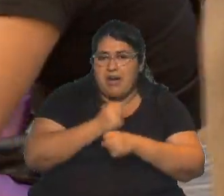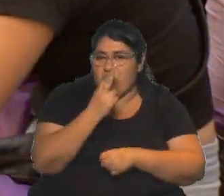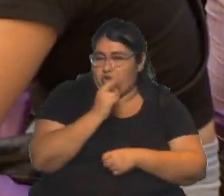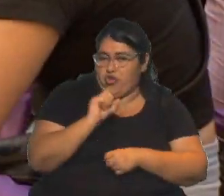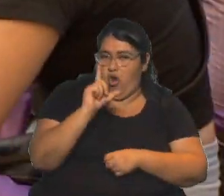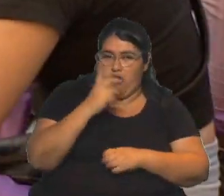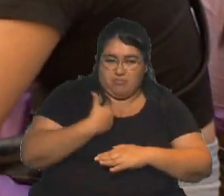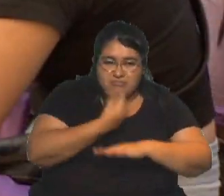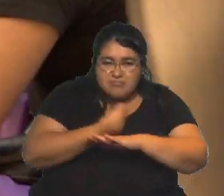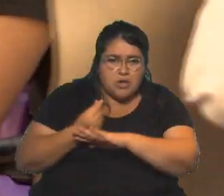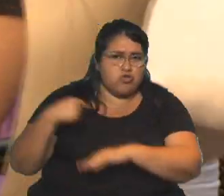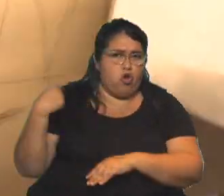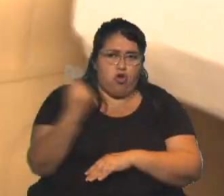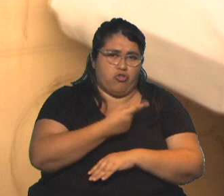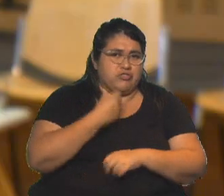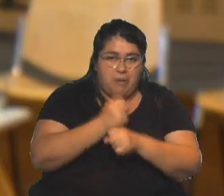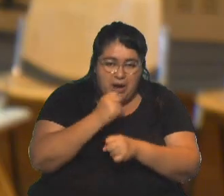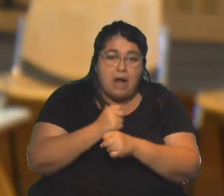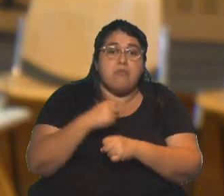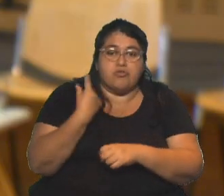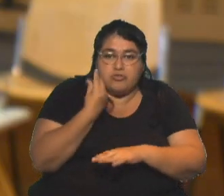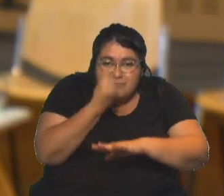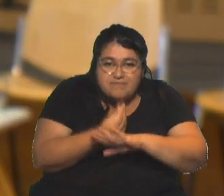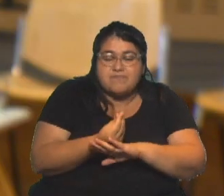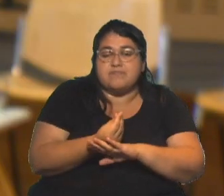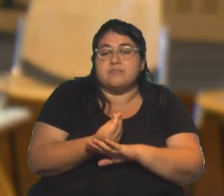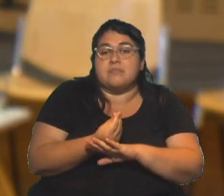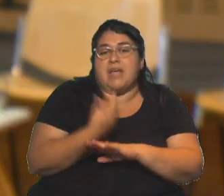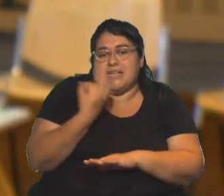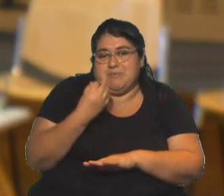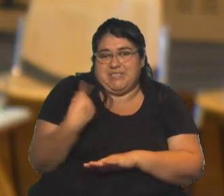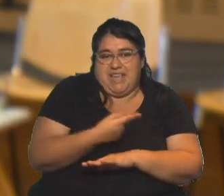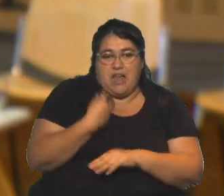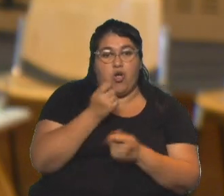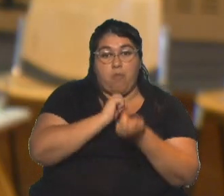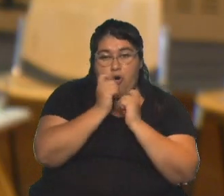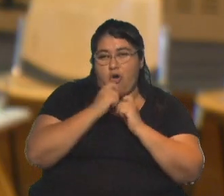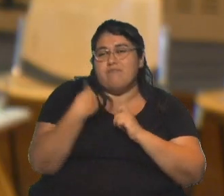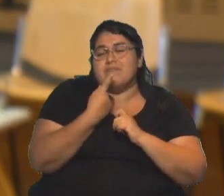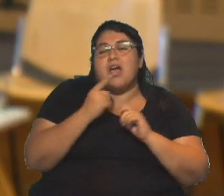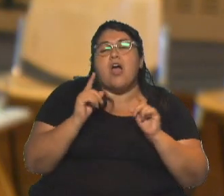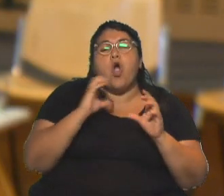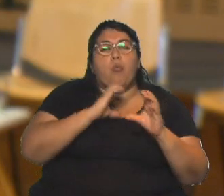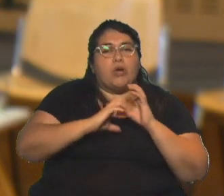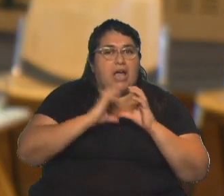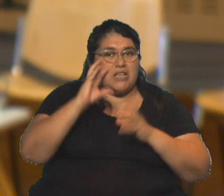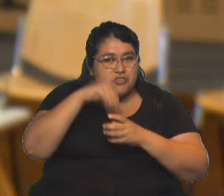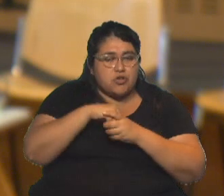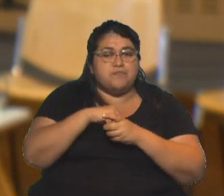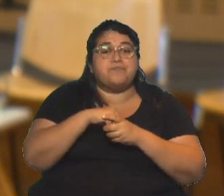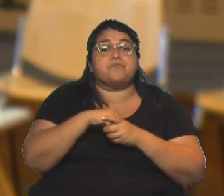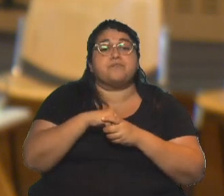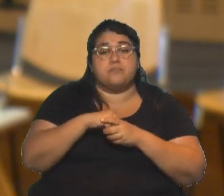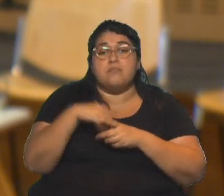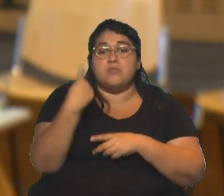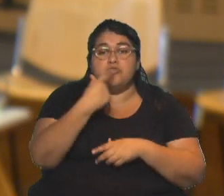porque trabajadoras somos todas, y en lo que hace en lo particular a nosotras como comunicadoras, lo que estamos esperando que se reglamente la